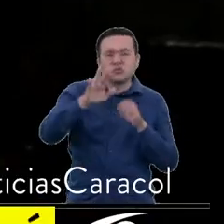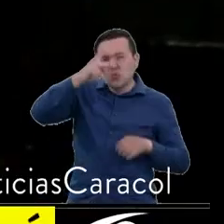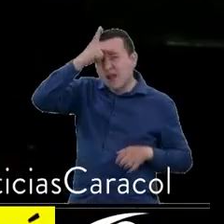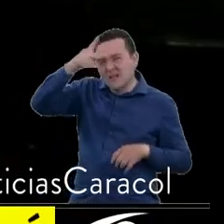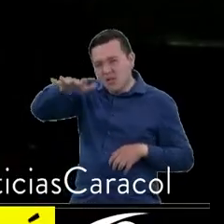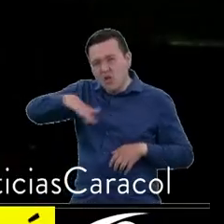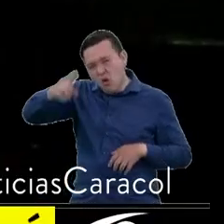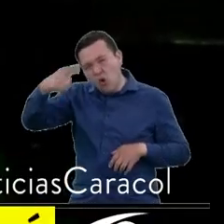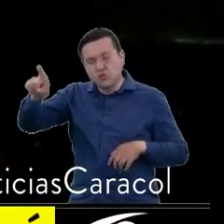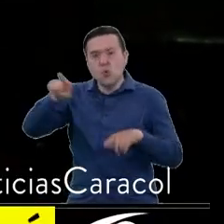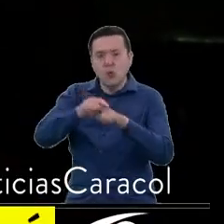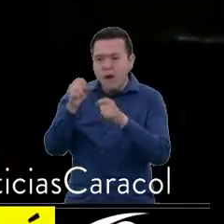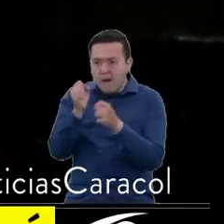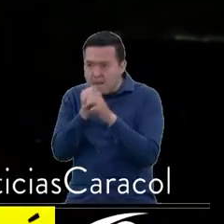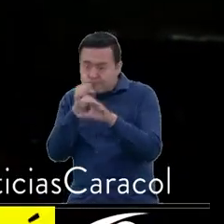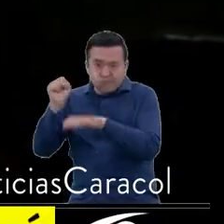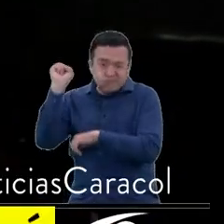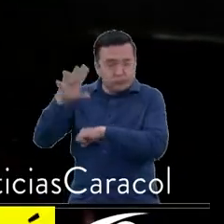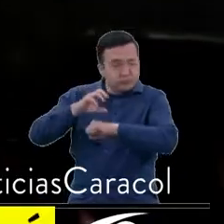elementos incendiarios.